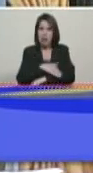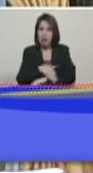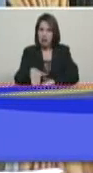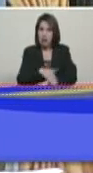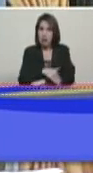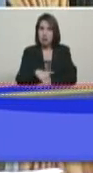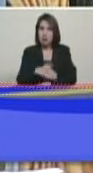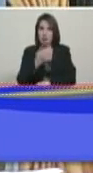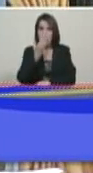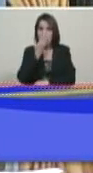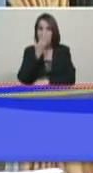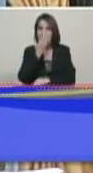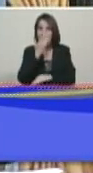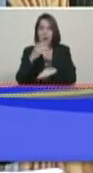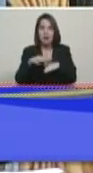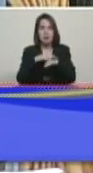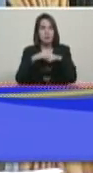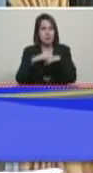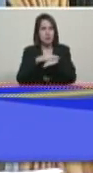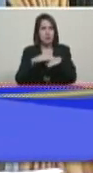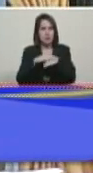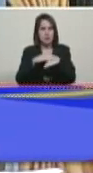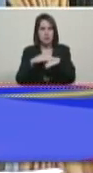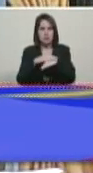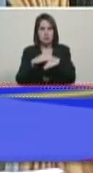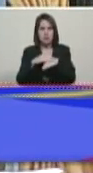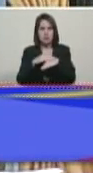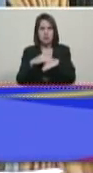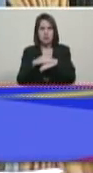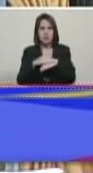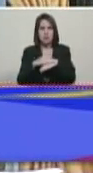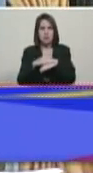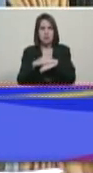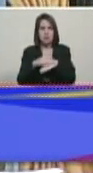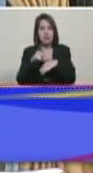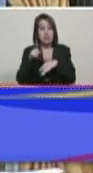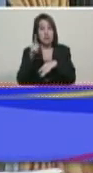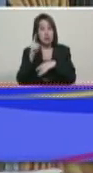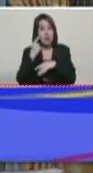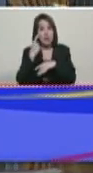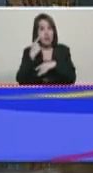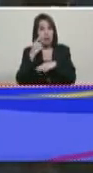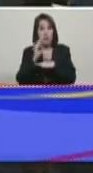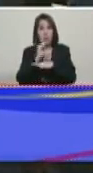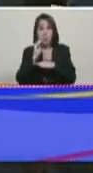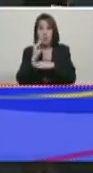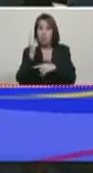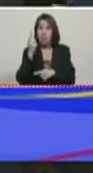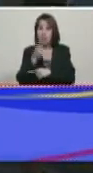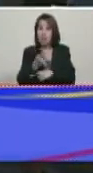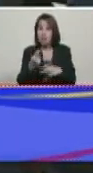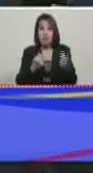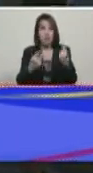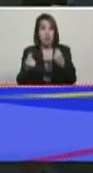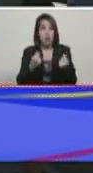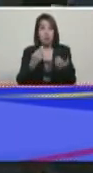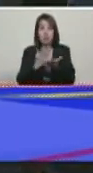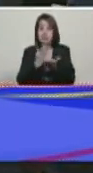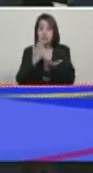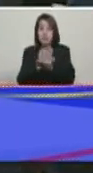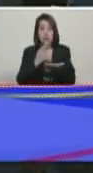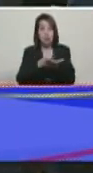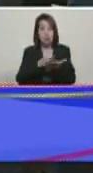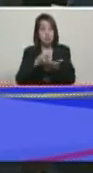Venezuela, ministro Serpa, ustedes tienen que estar con mucho cuidado, que la gente tenga su efectivo.